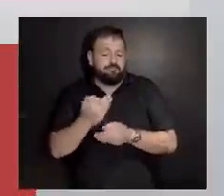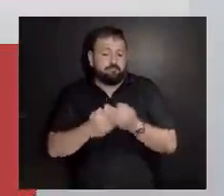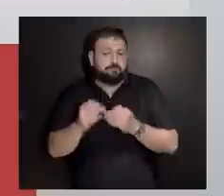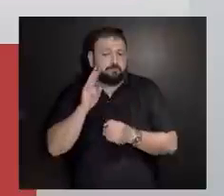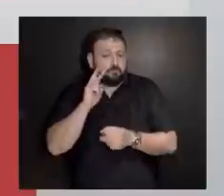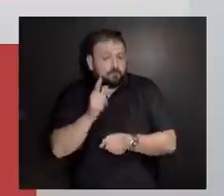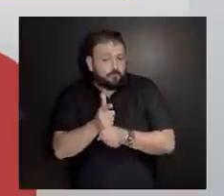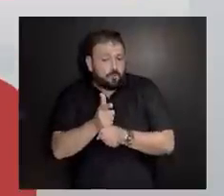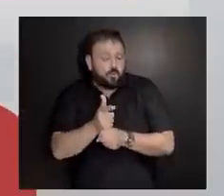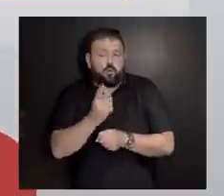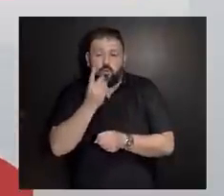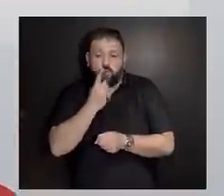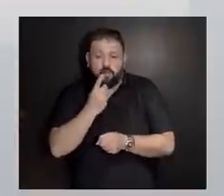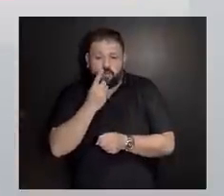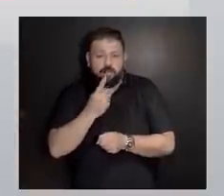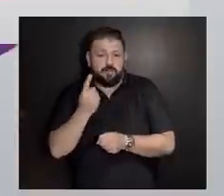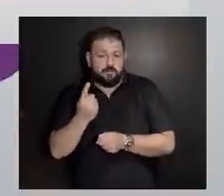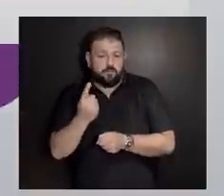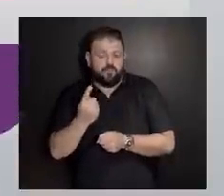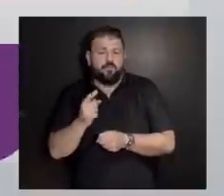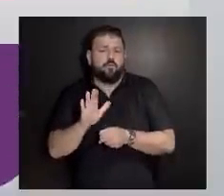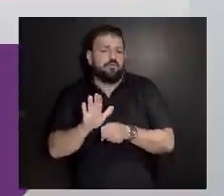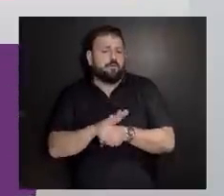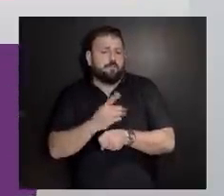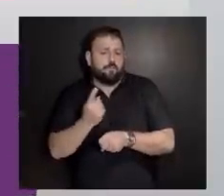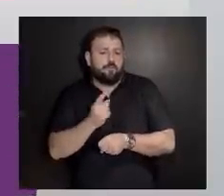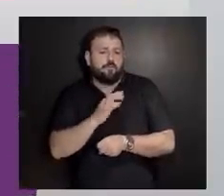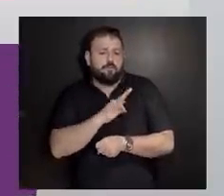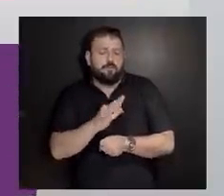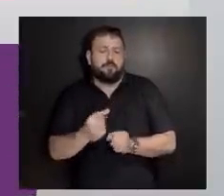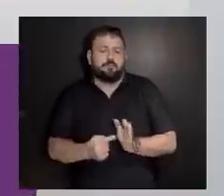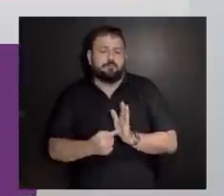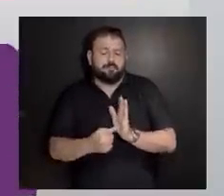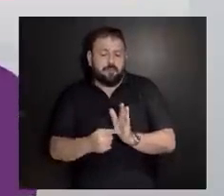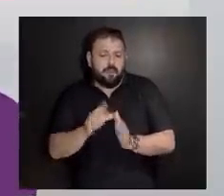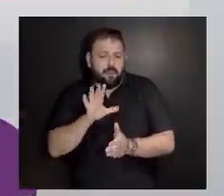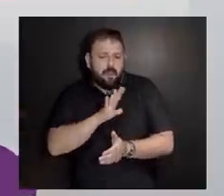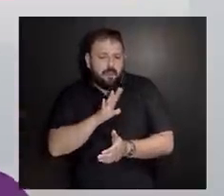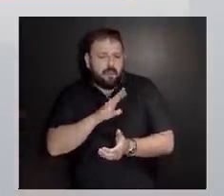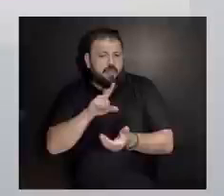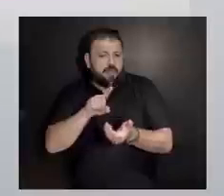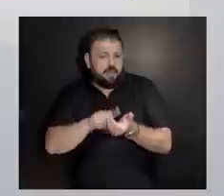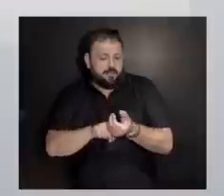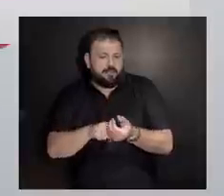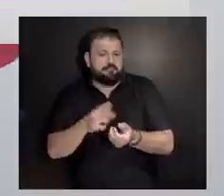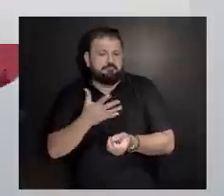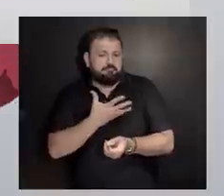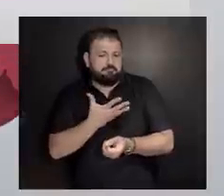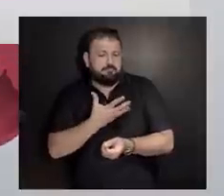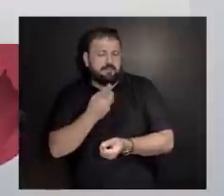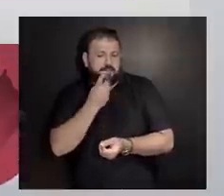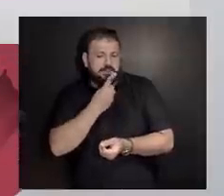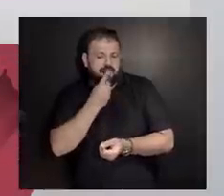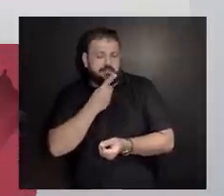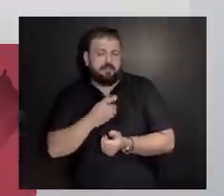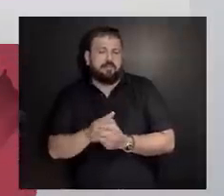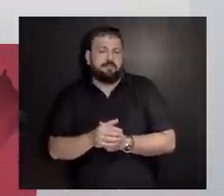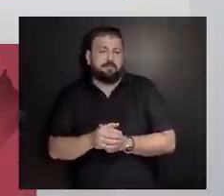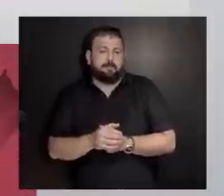1 porque esta diabetes se caracteriza por presentar síntomas de las dos diabetes. Por